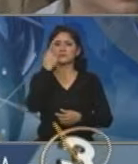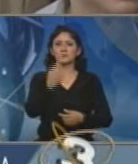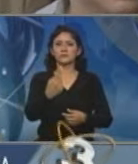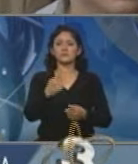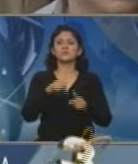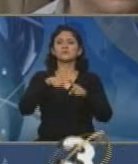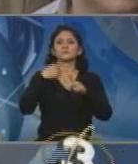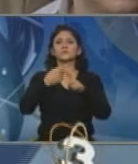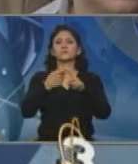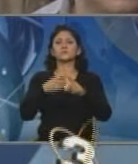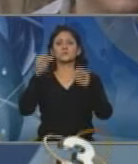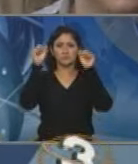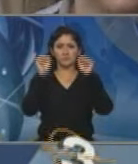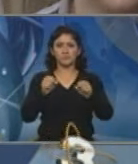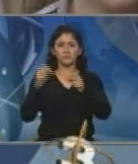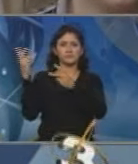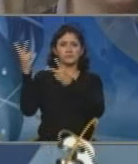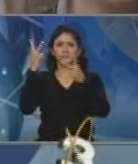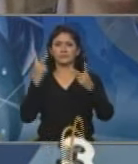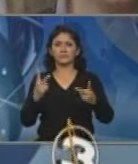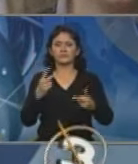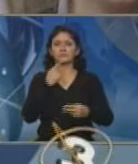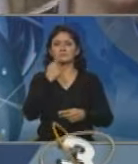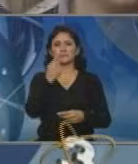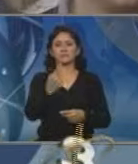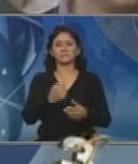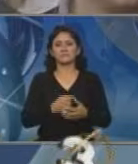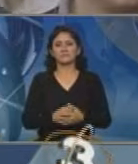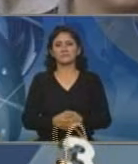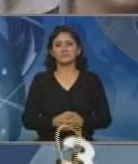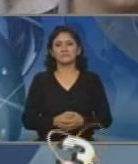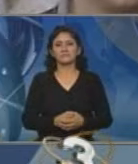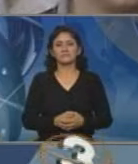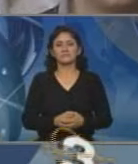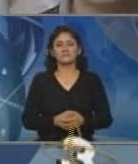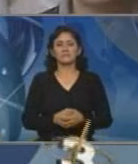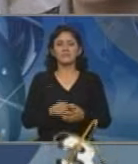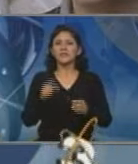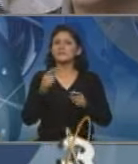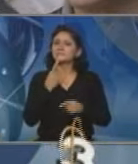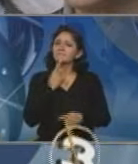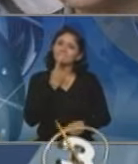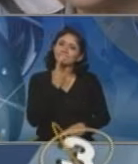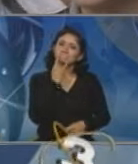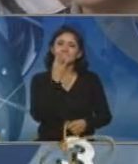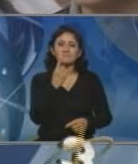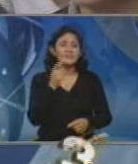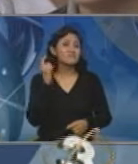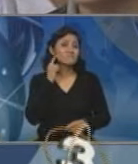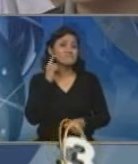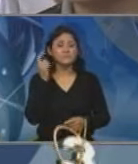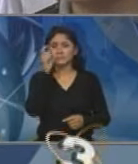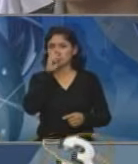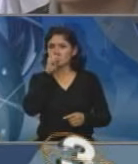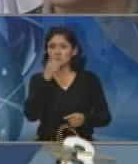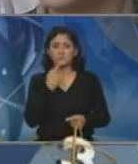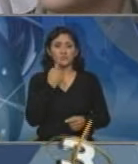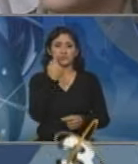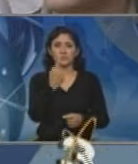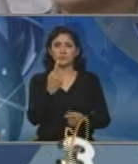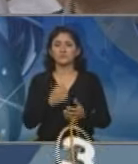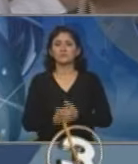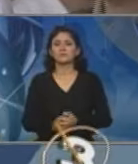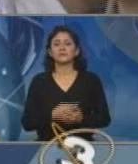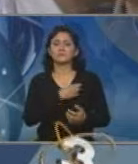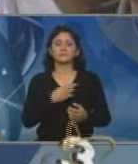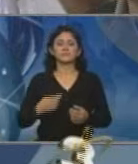el llamado a la población para que puedan decir este cambio que no escuchamos bien? Presidente, si quisiera comentar, en